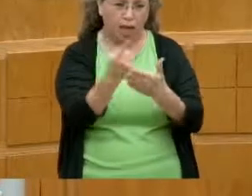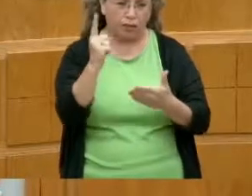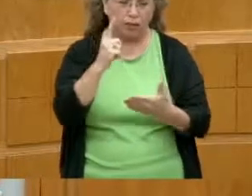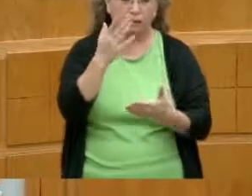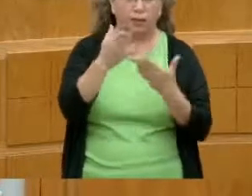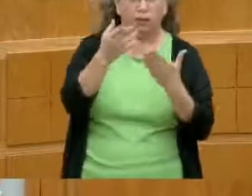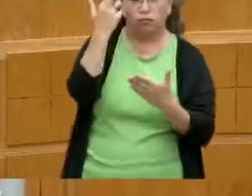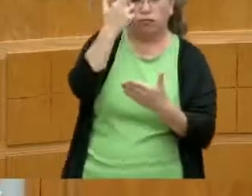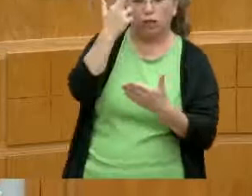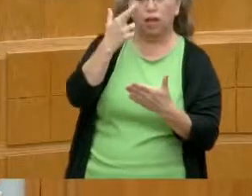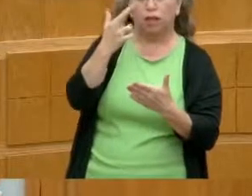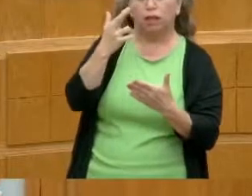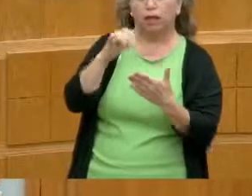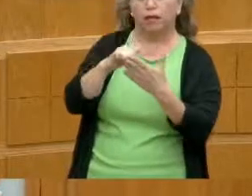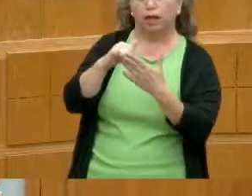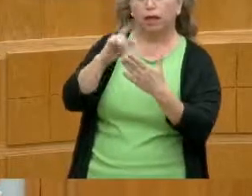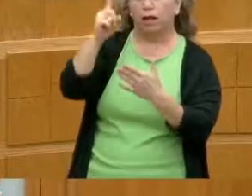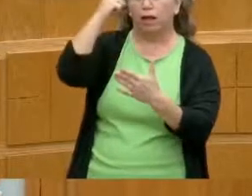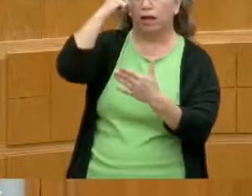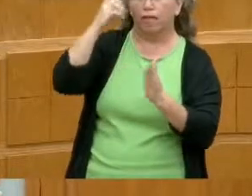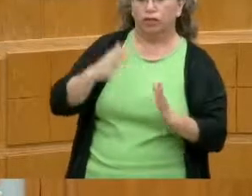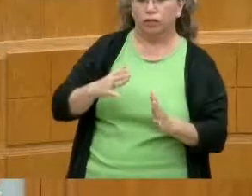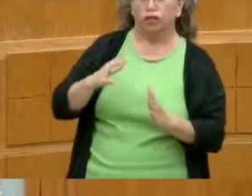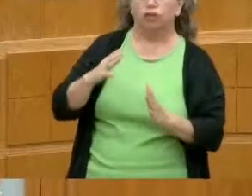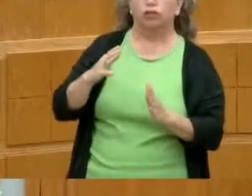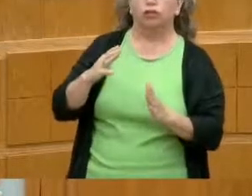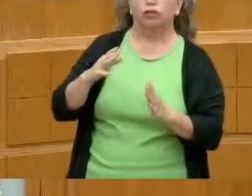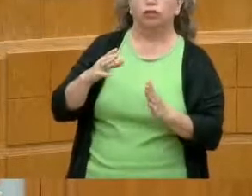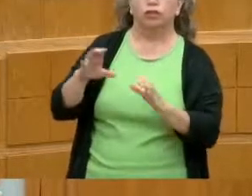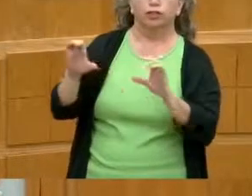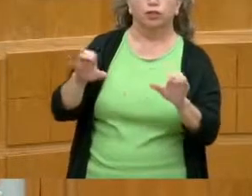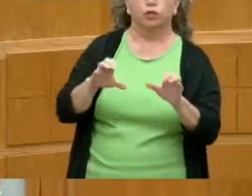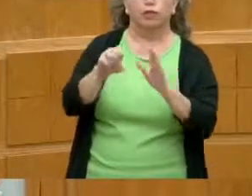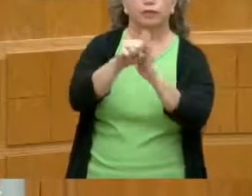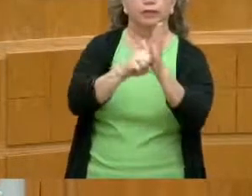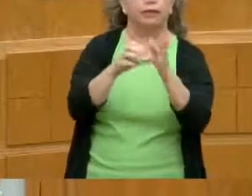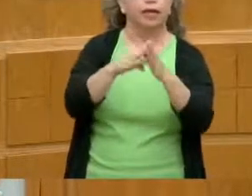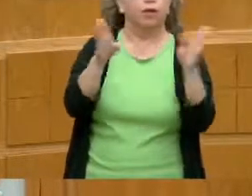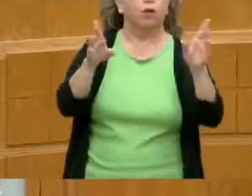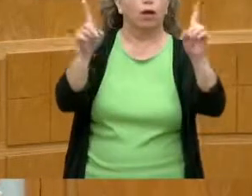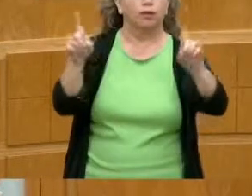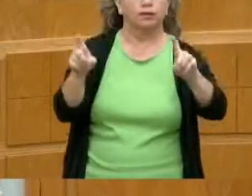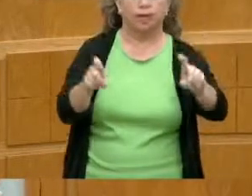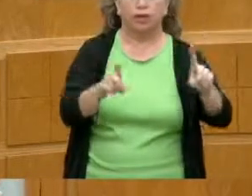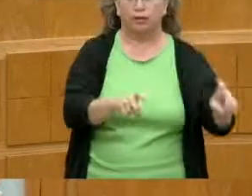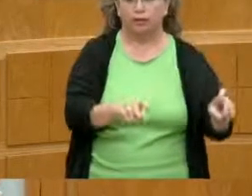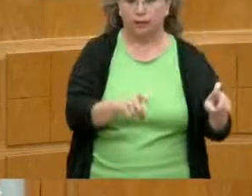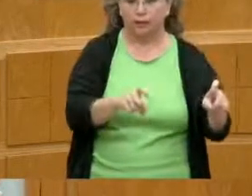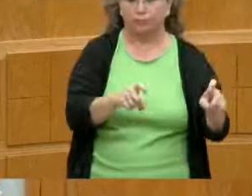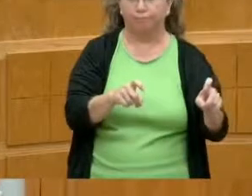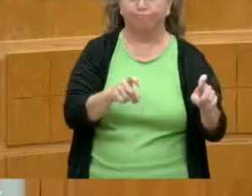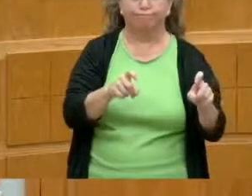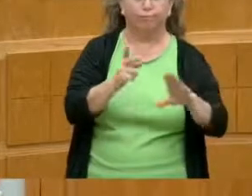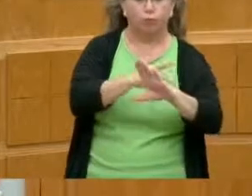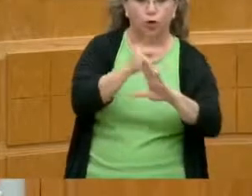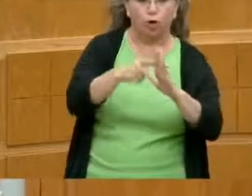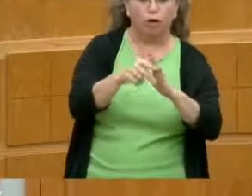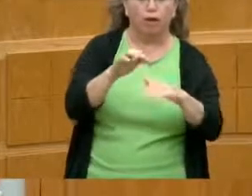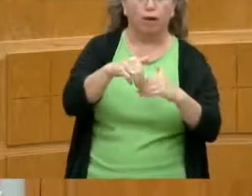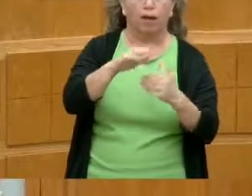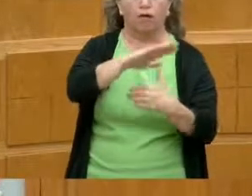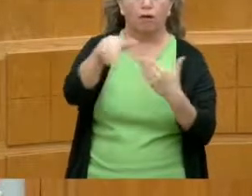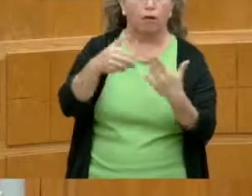governor is doing a statewide testing campaign at all senior